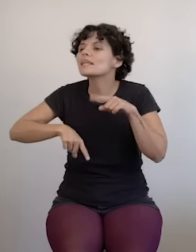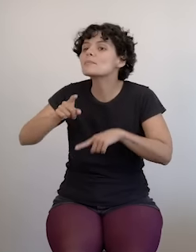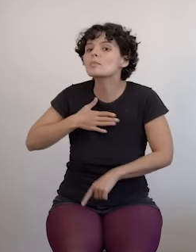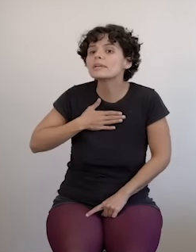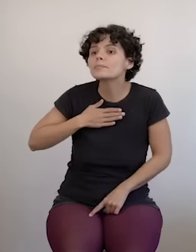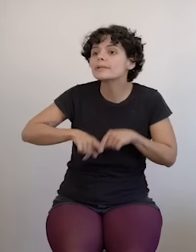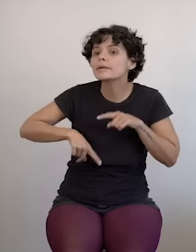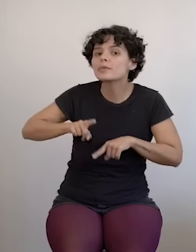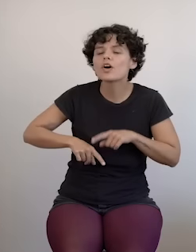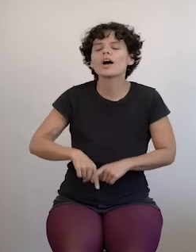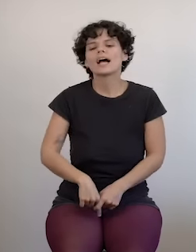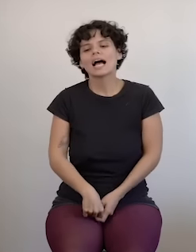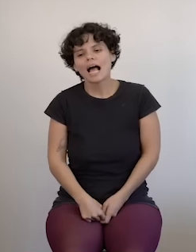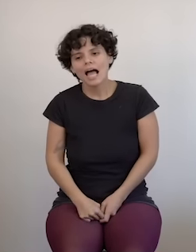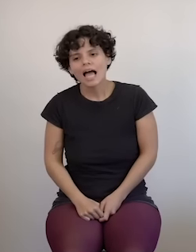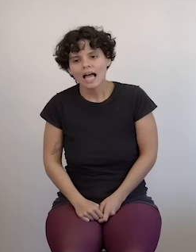primo.